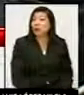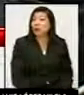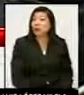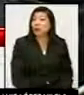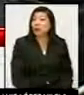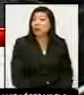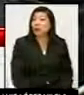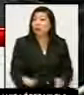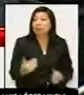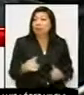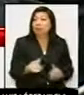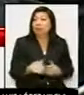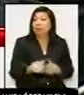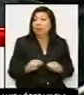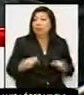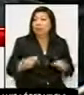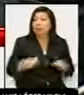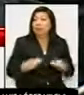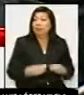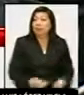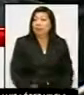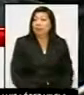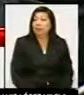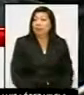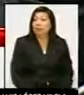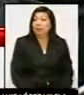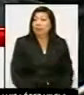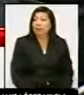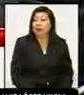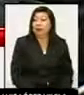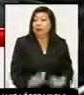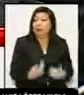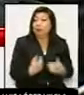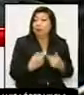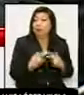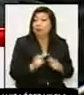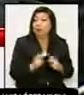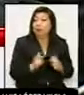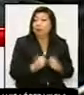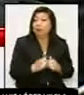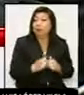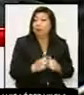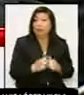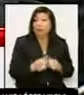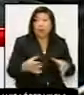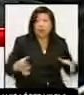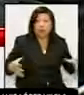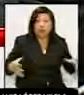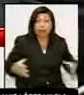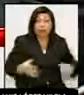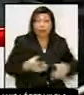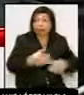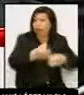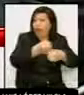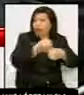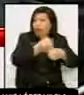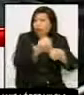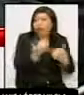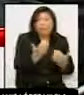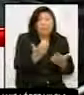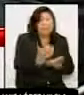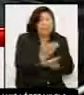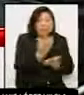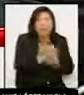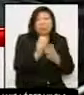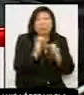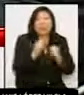el acceso a Machu Picchu. Y esto tiene que ver con los cuellos de botella que permanentemente tenemos